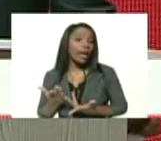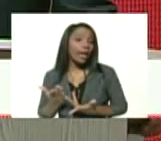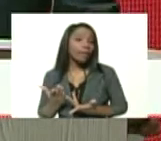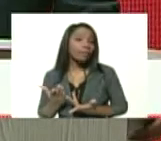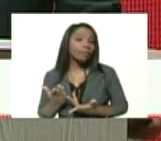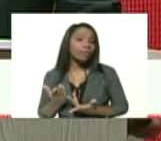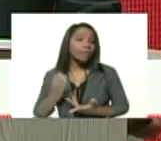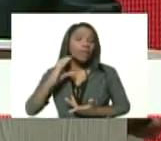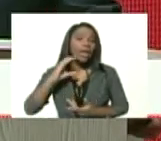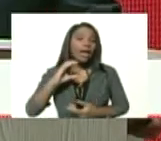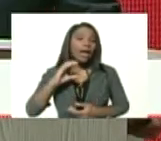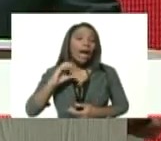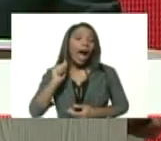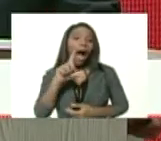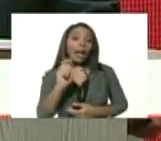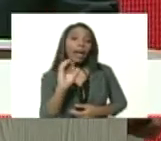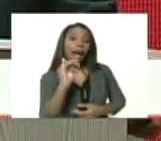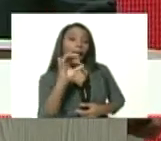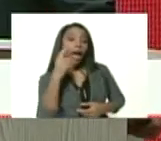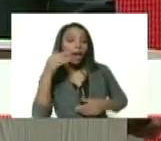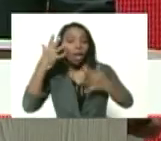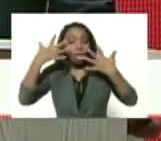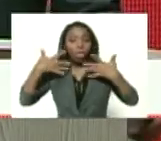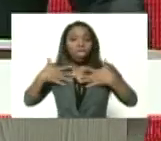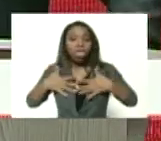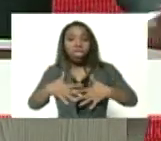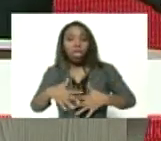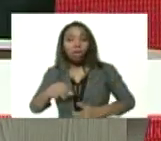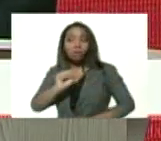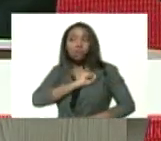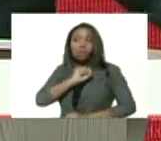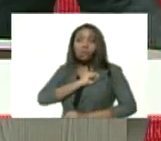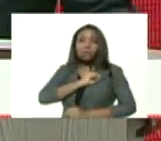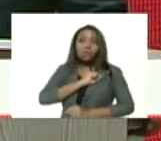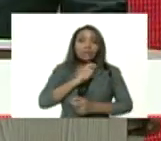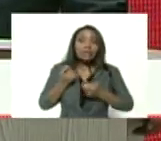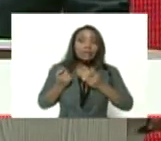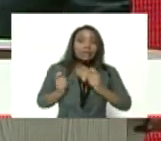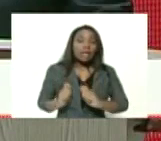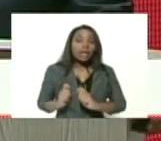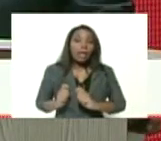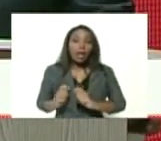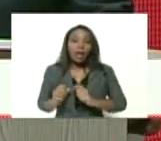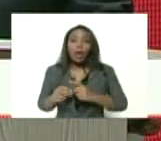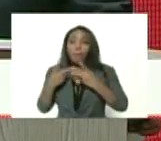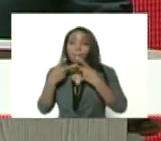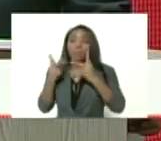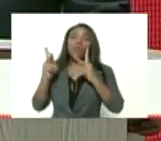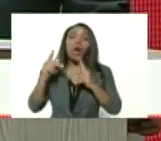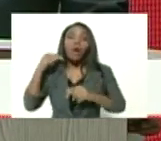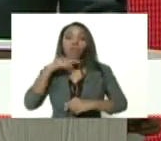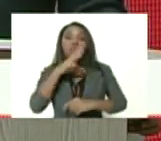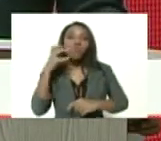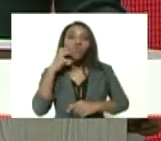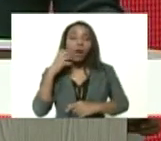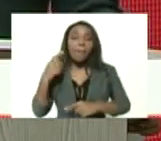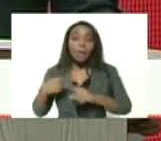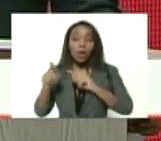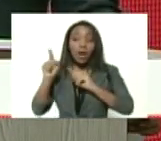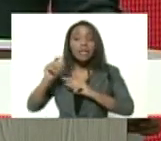desesperado, sudoroso, presa del pánico, trata de descargar a Iván Duque, pero dice que los gringos sí